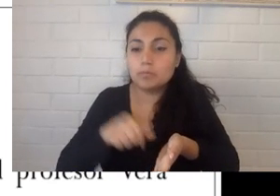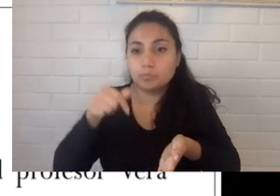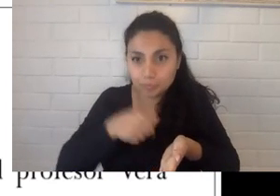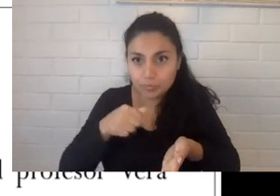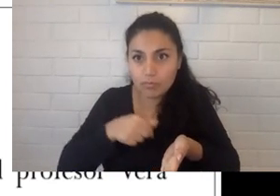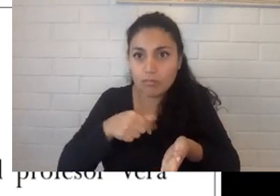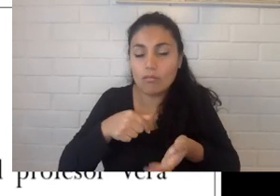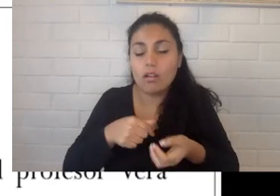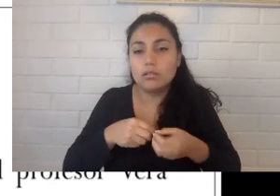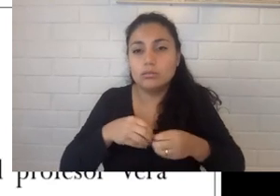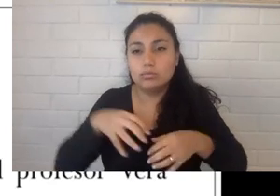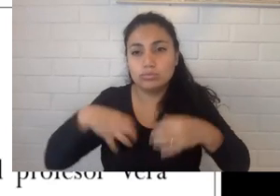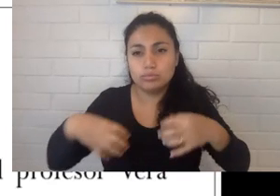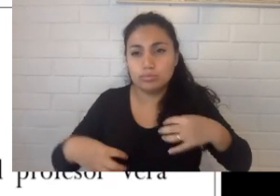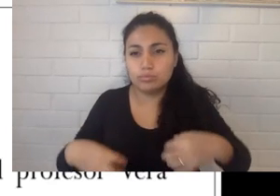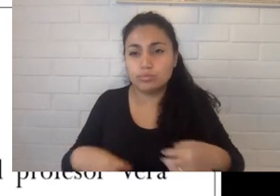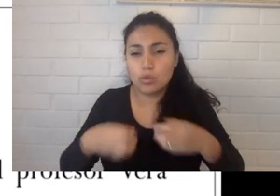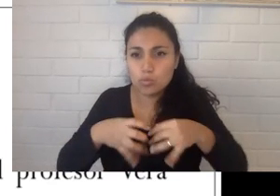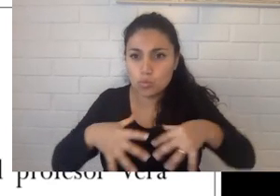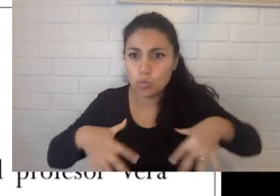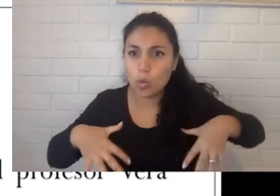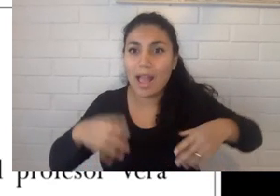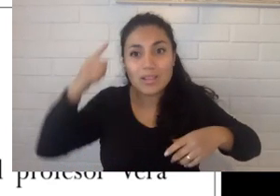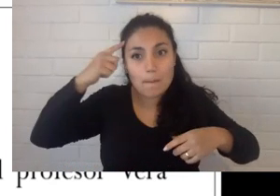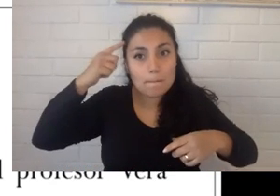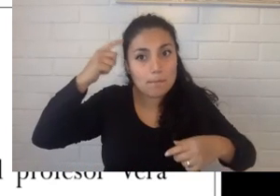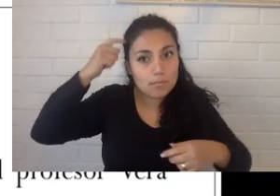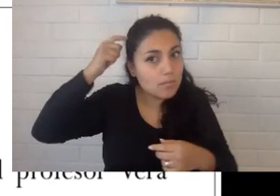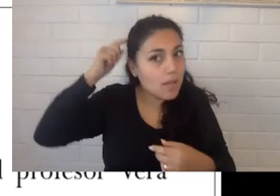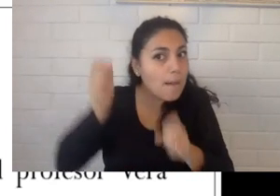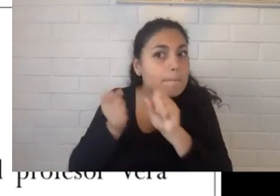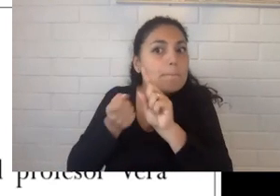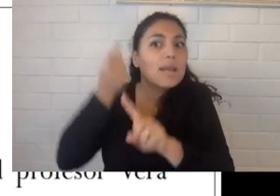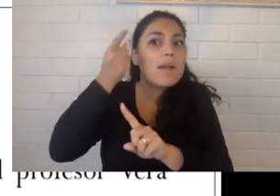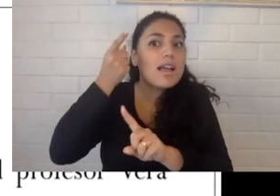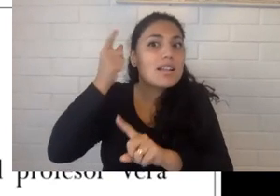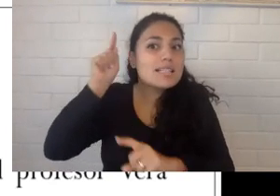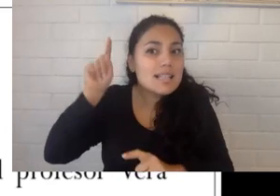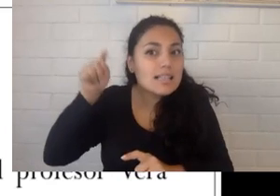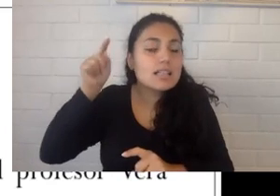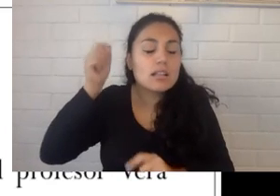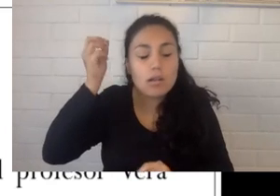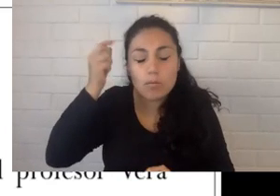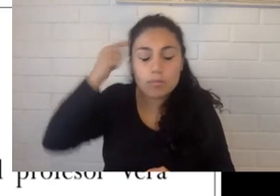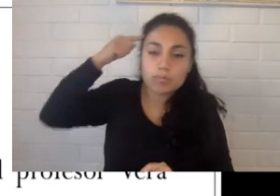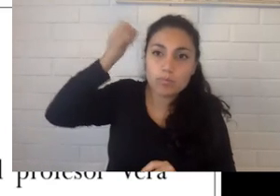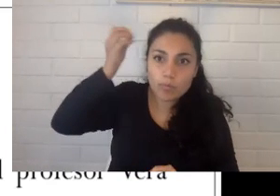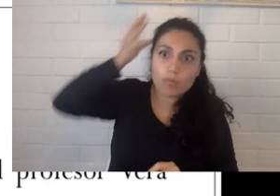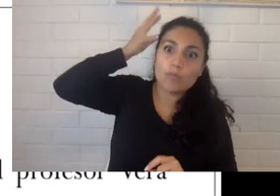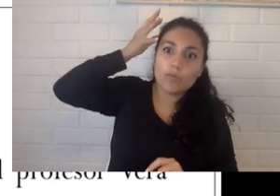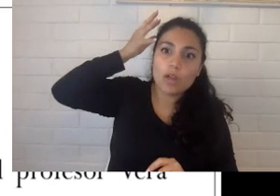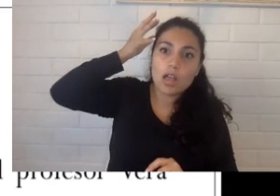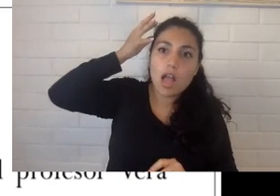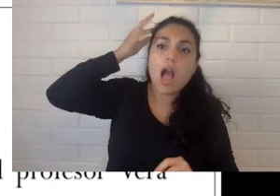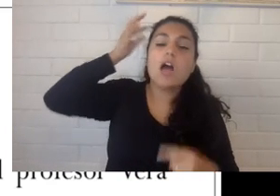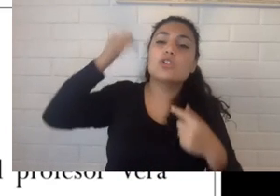comportan y forman parte para que una persona se pueda mover generan el primer clic. Y este primer clic es el que me da la